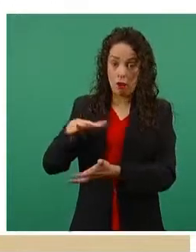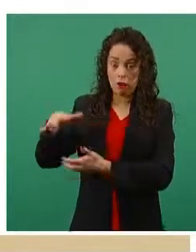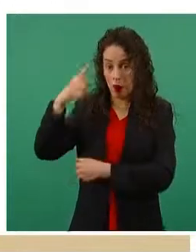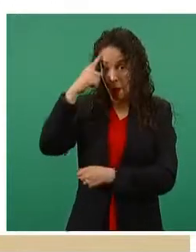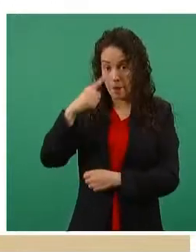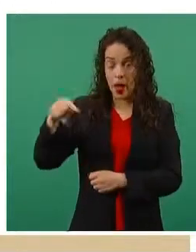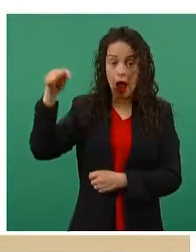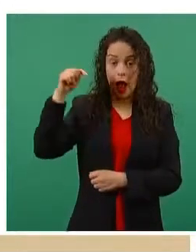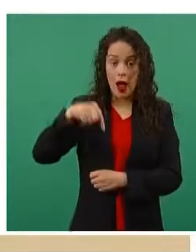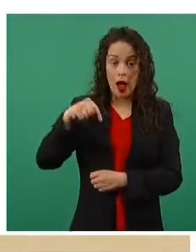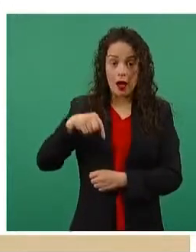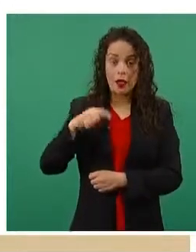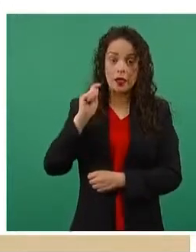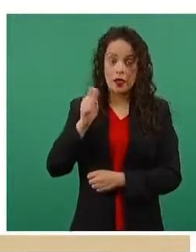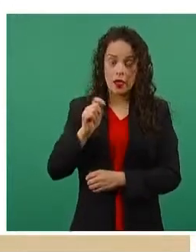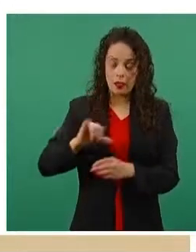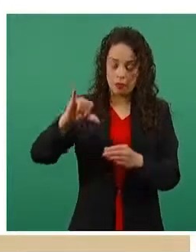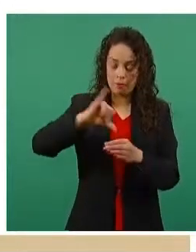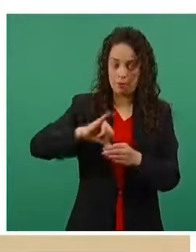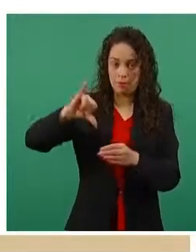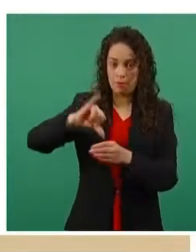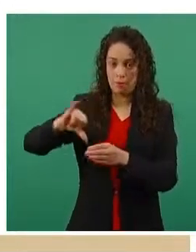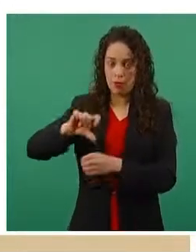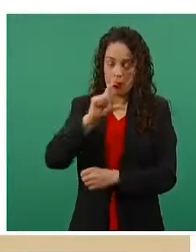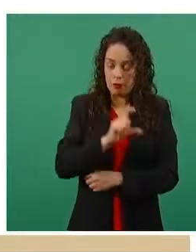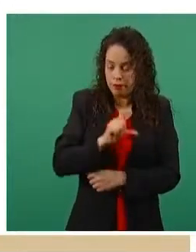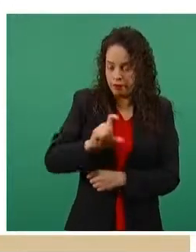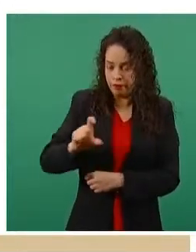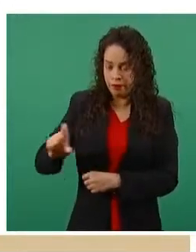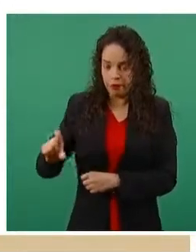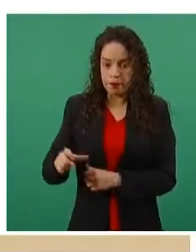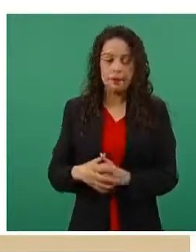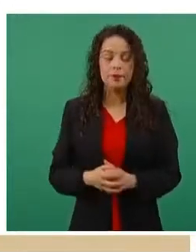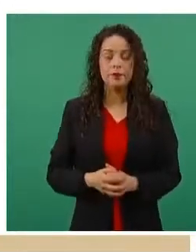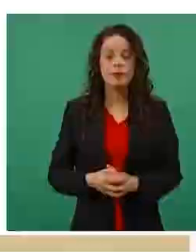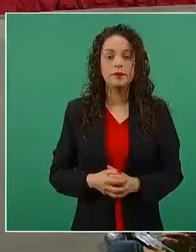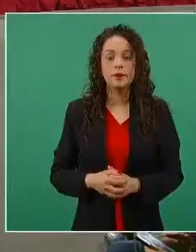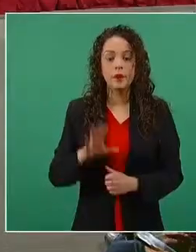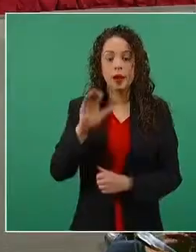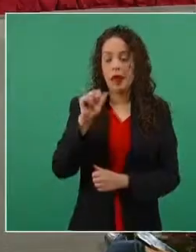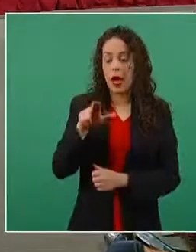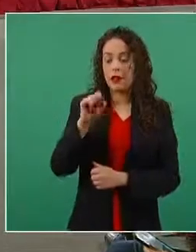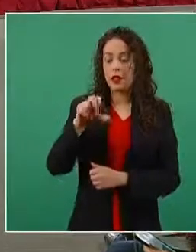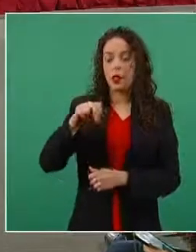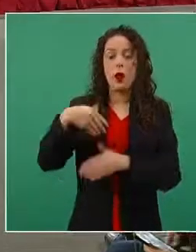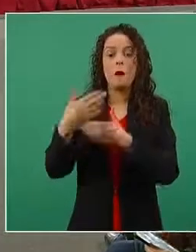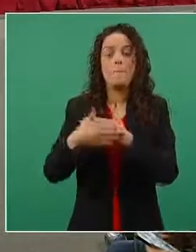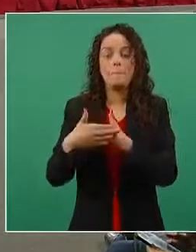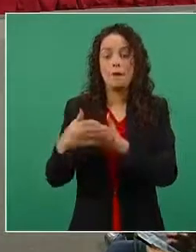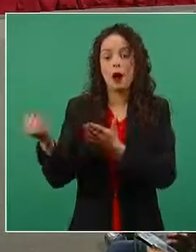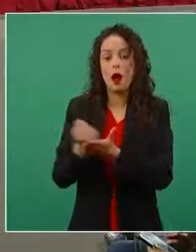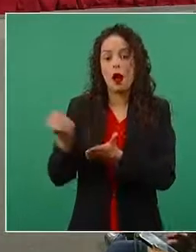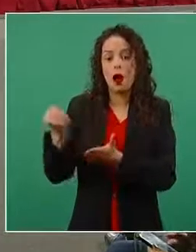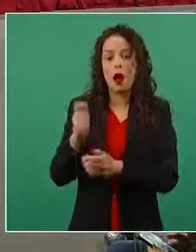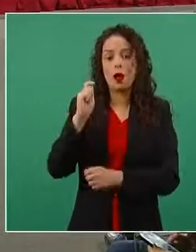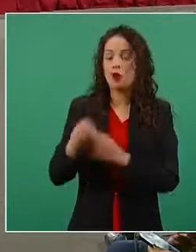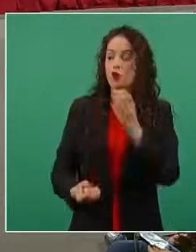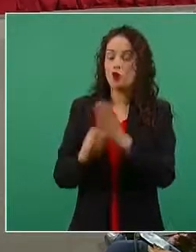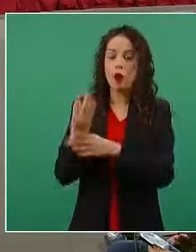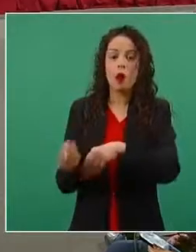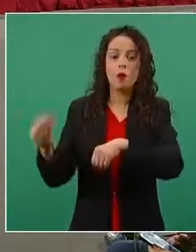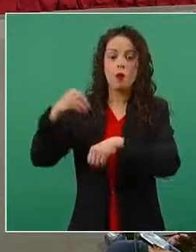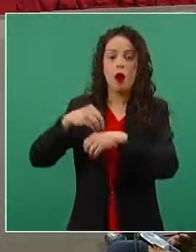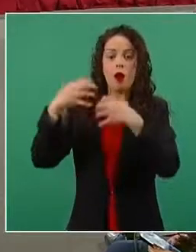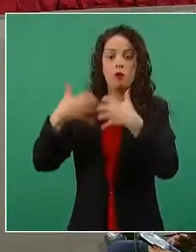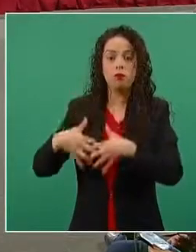para sostener el proceso de envasado. Ahí en CanSino está por autorizarse por parte de COFEPRIS la planta, una nueva planta de